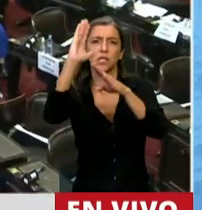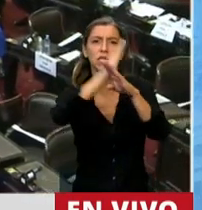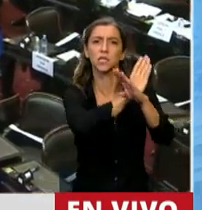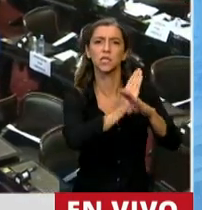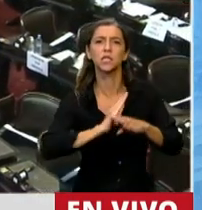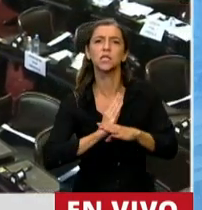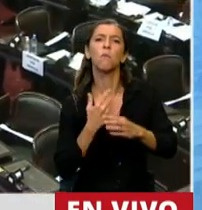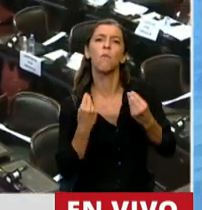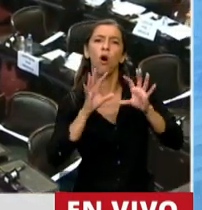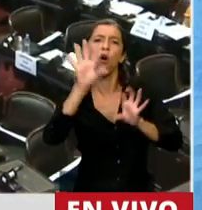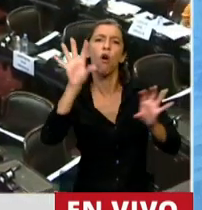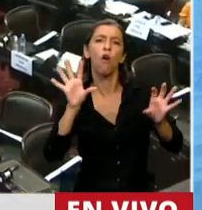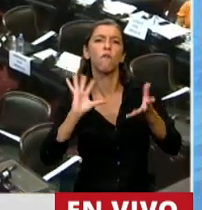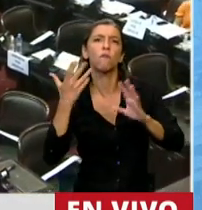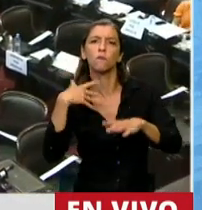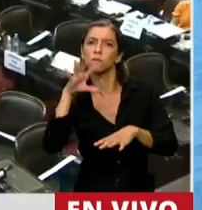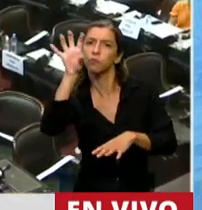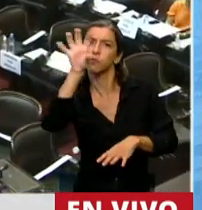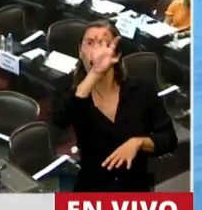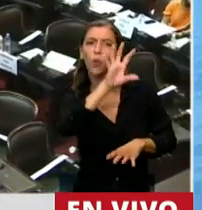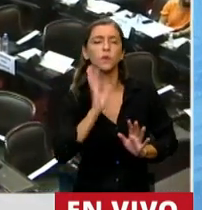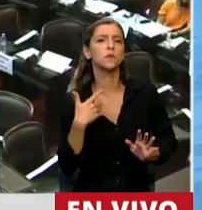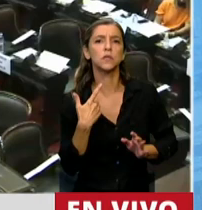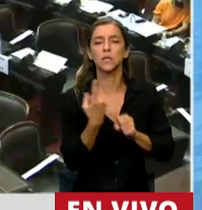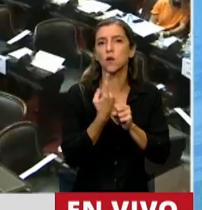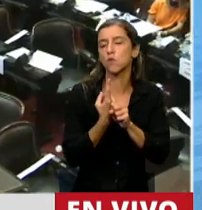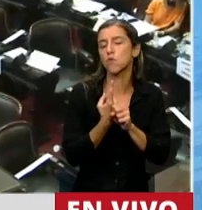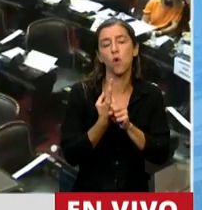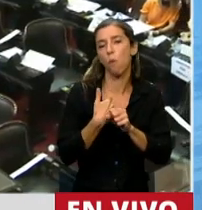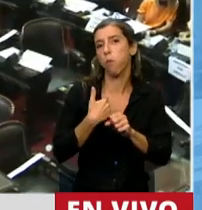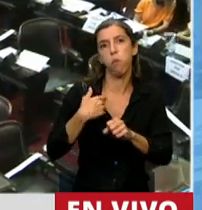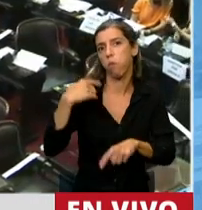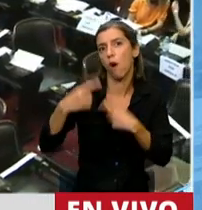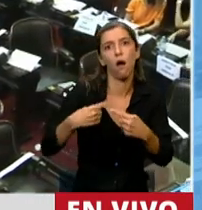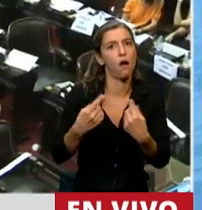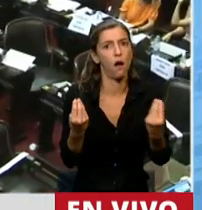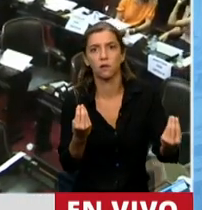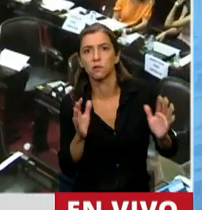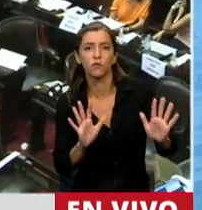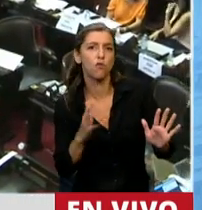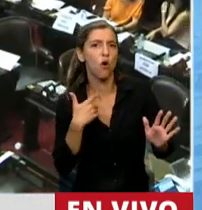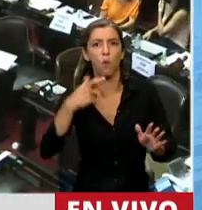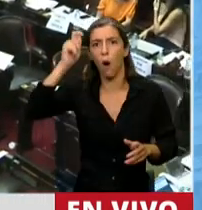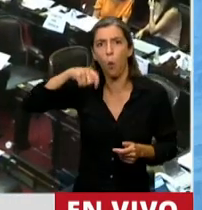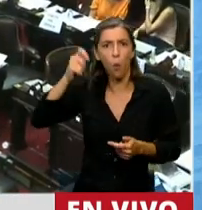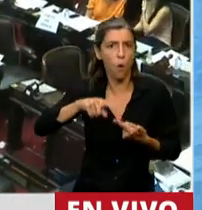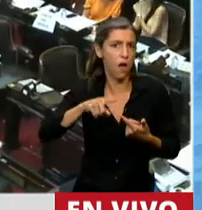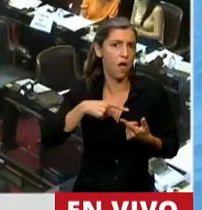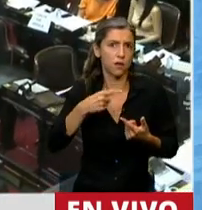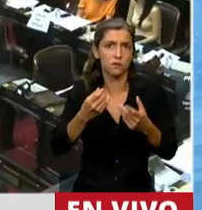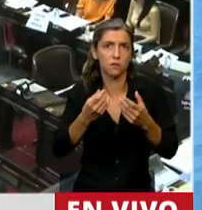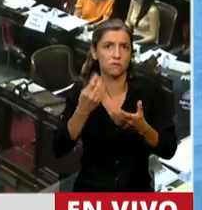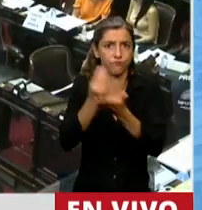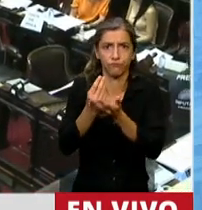en condiciones de sostener a sus legislaturas, que no estaban en condiciones de tener jueces, que no estaban en